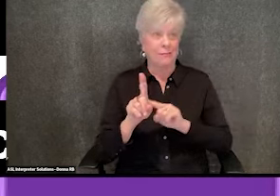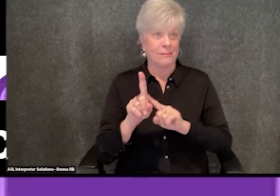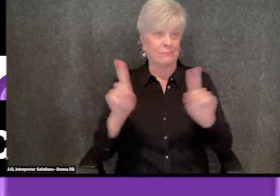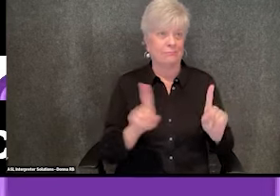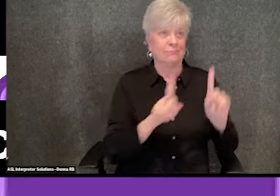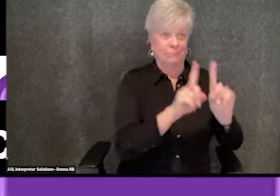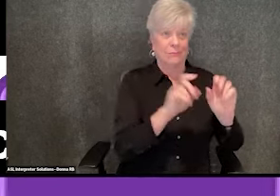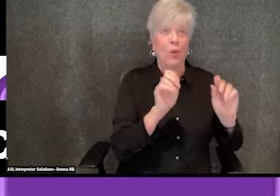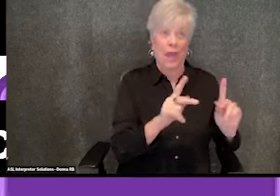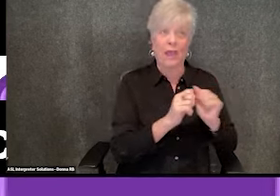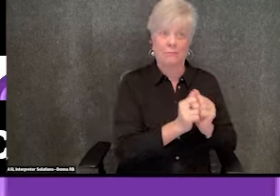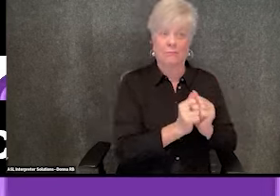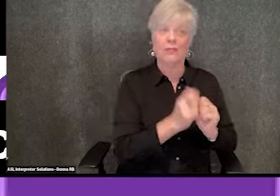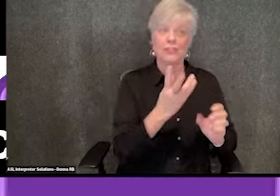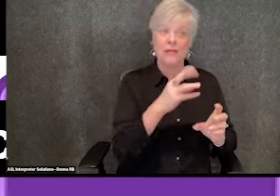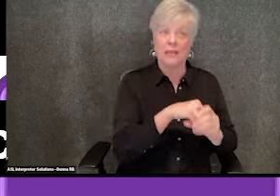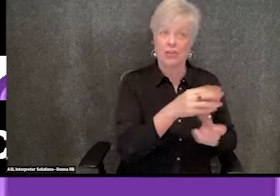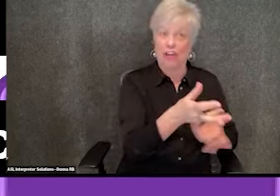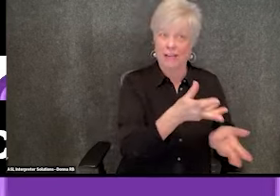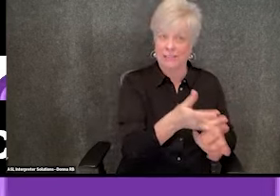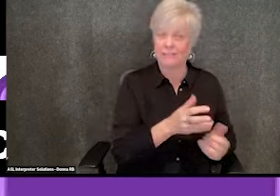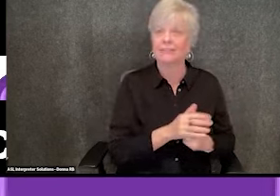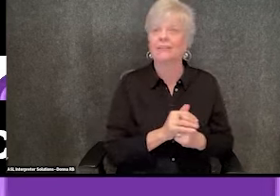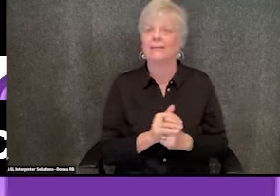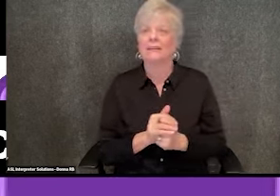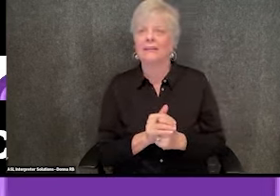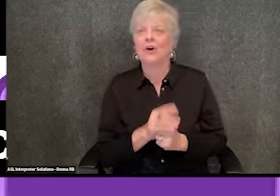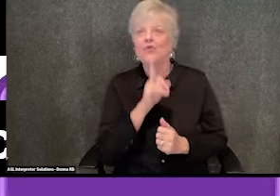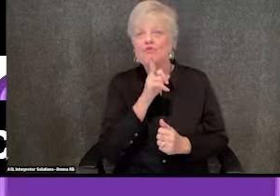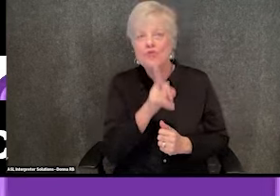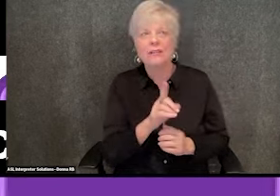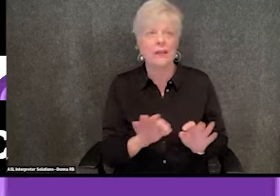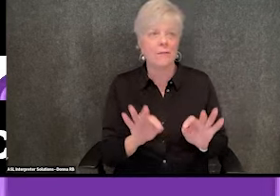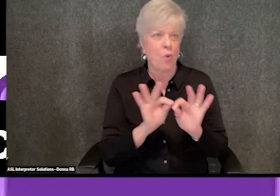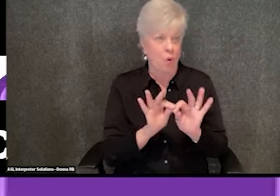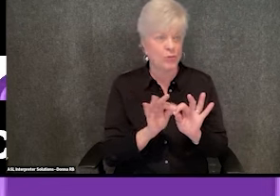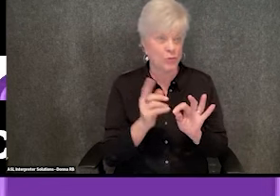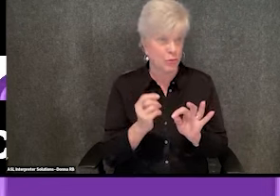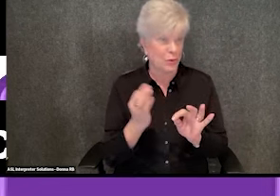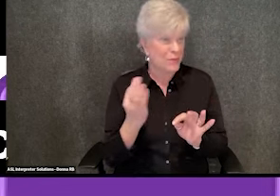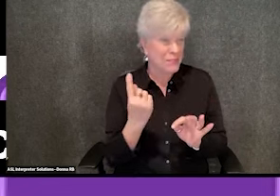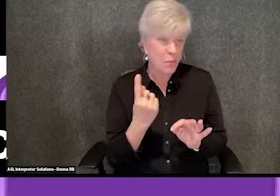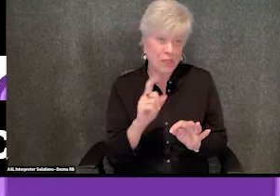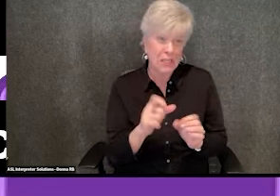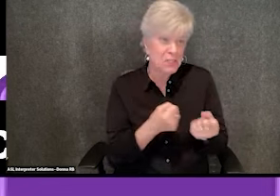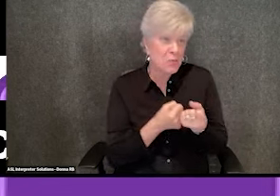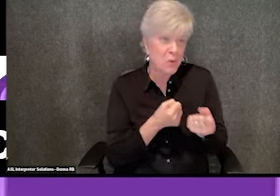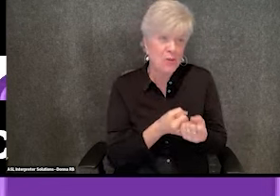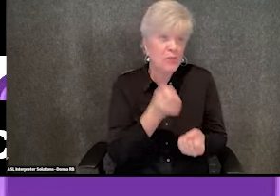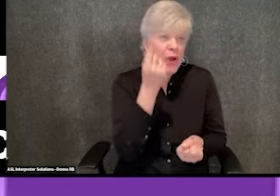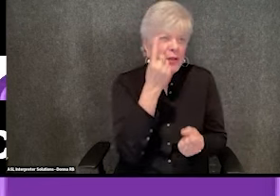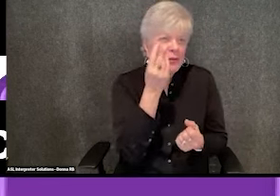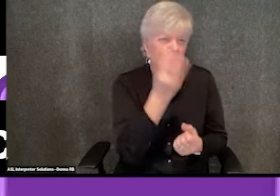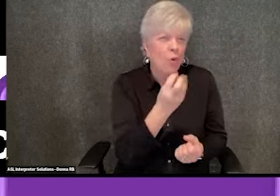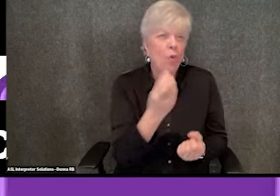está de acuerdo con eso? Pero es algo importante. Es más para el proveedor, especialmente si uno necesita